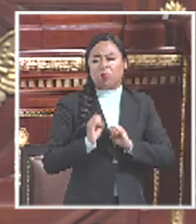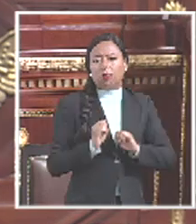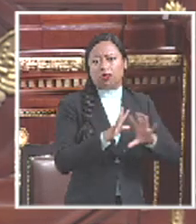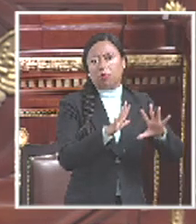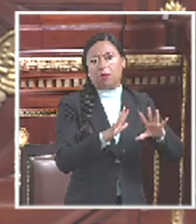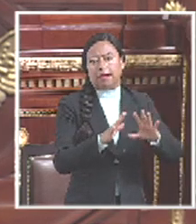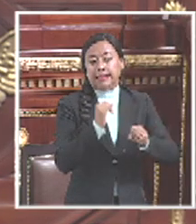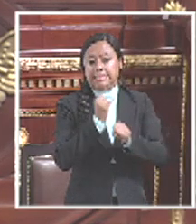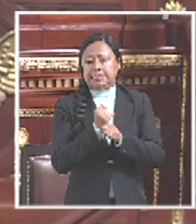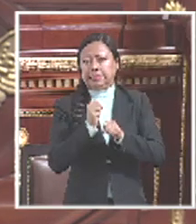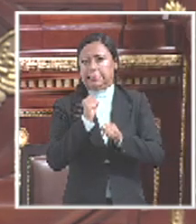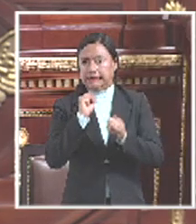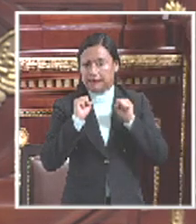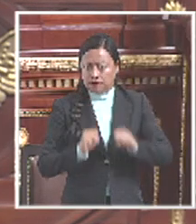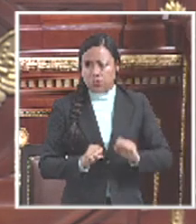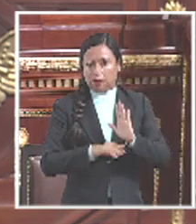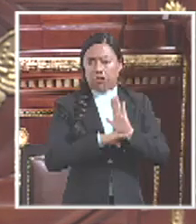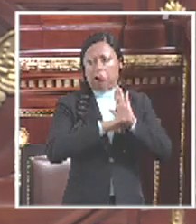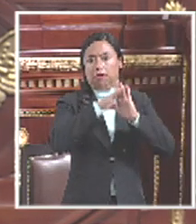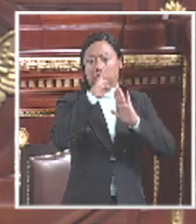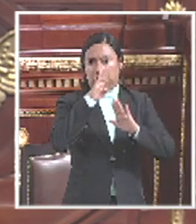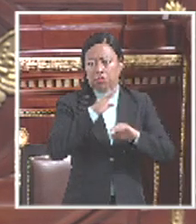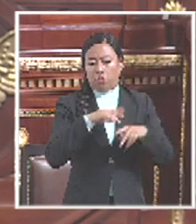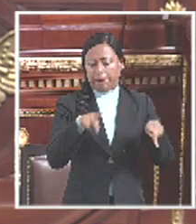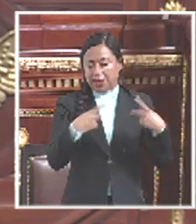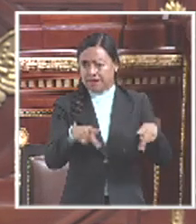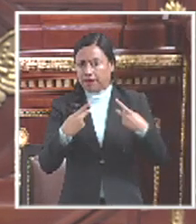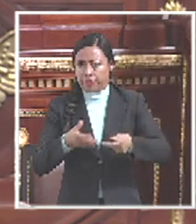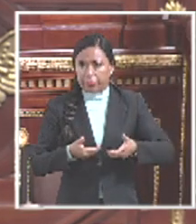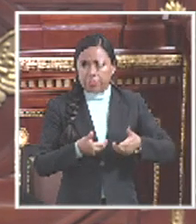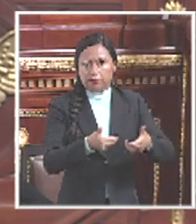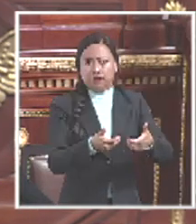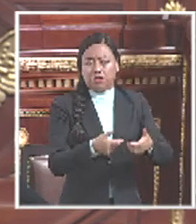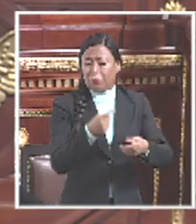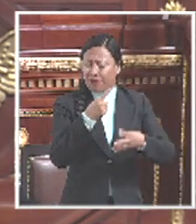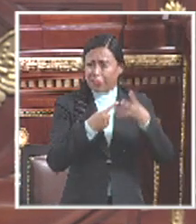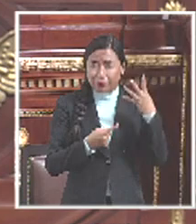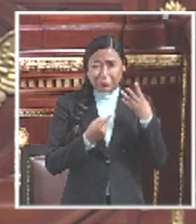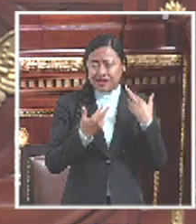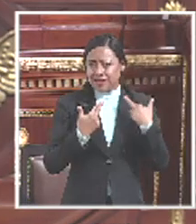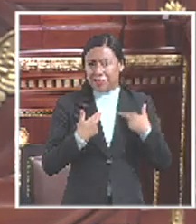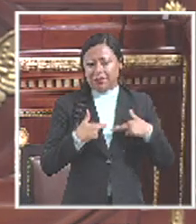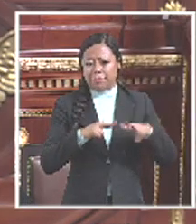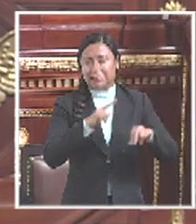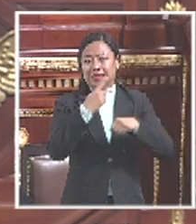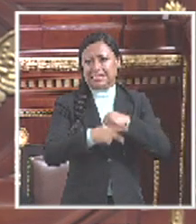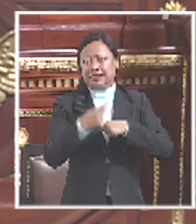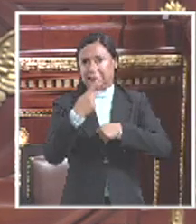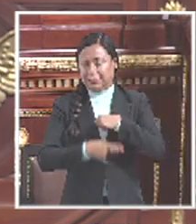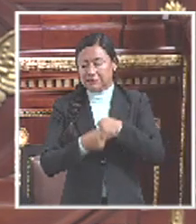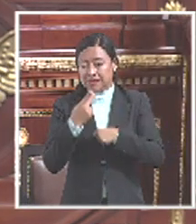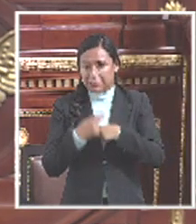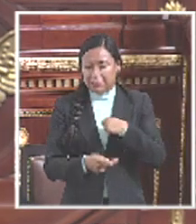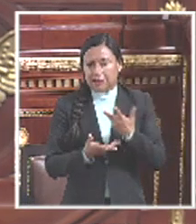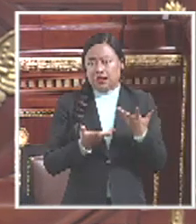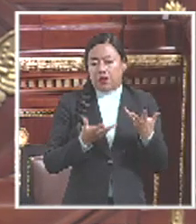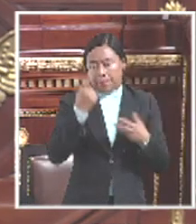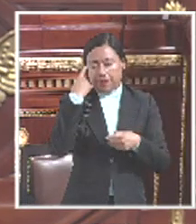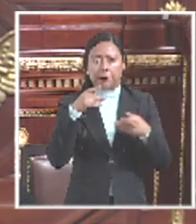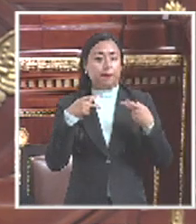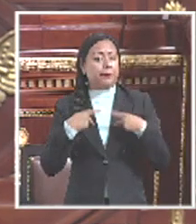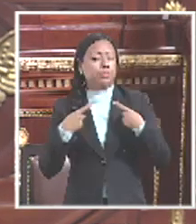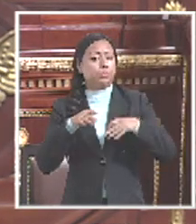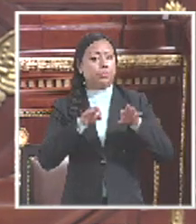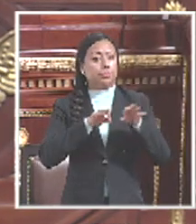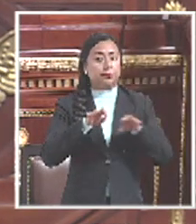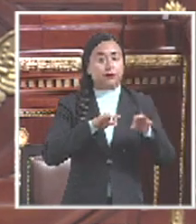seguridad o de vendedores en vía pública. Las condiciones en las que se encuentra representa un potencial peligro para las personas que trabajan y